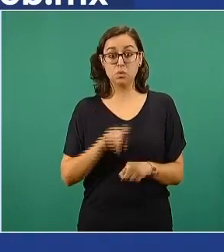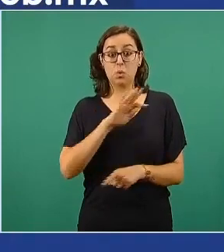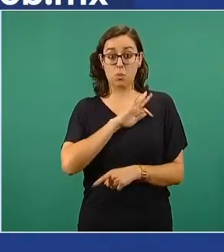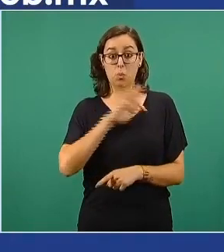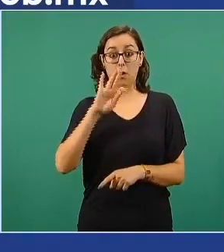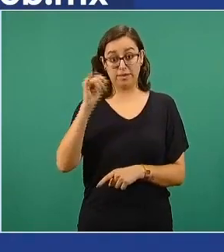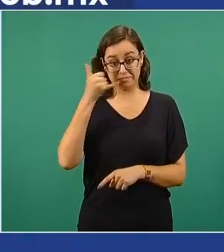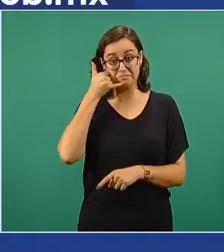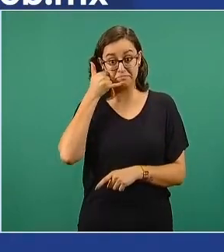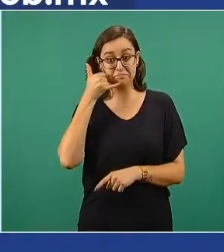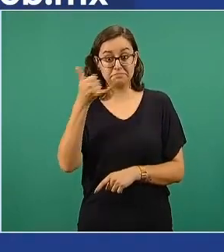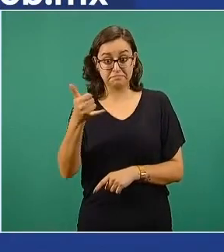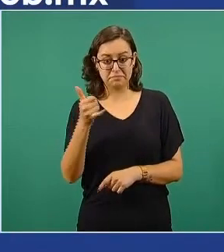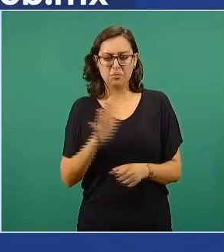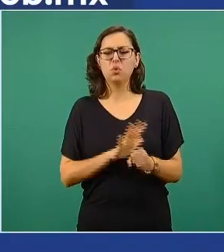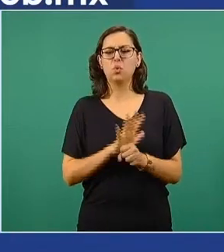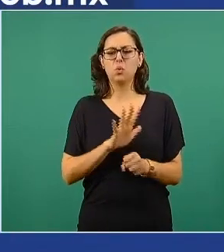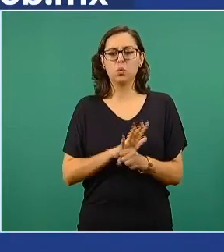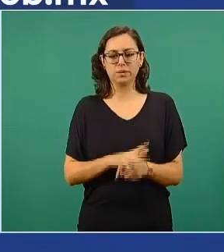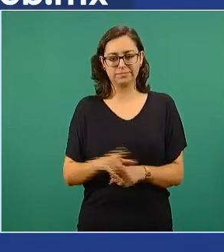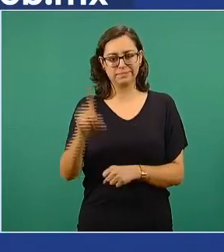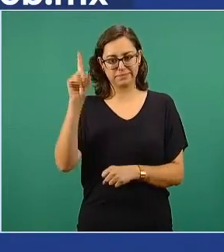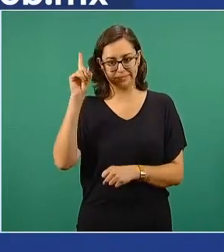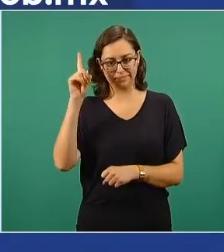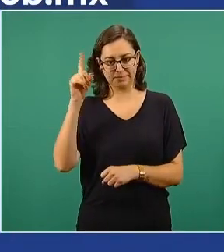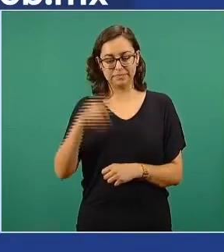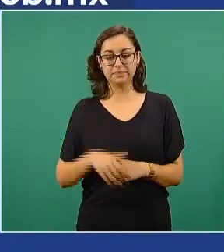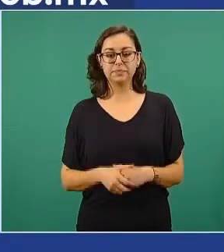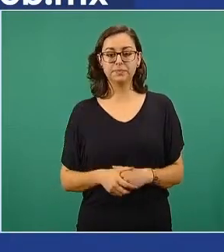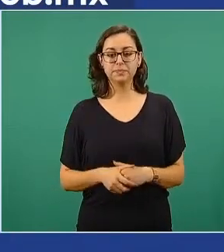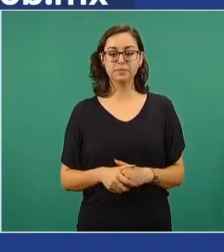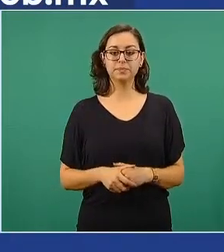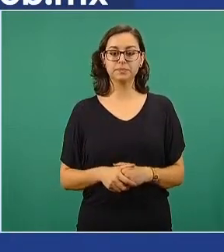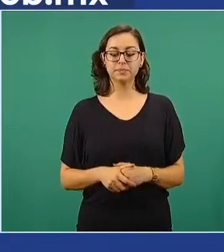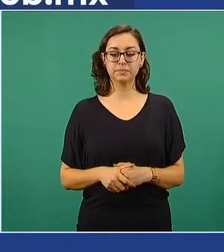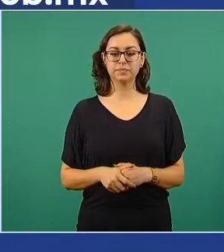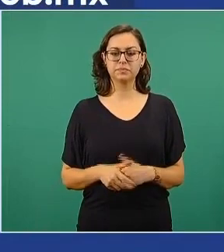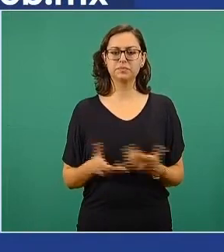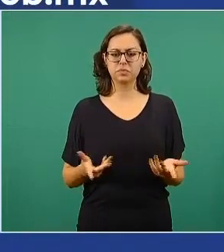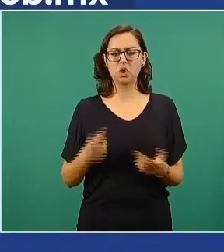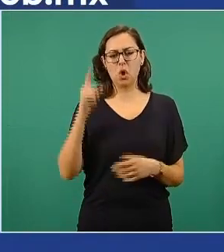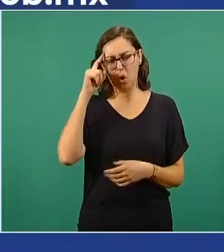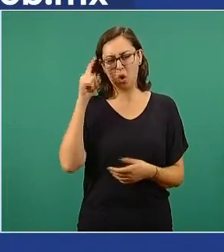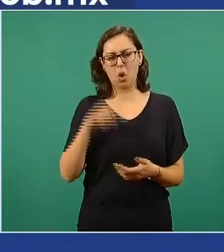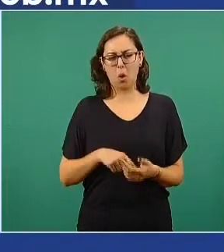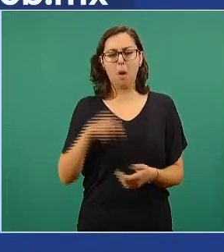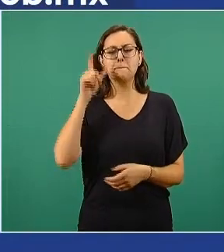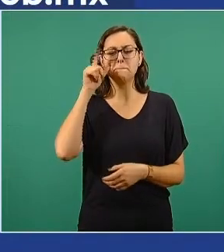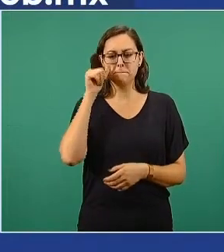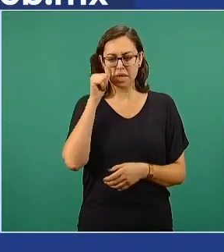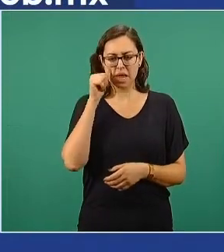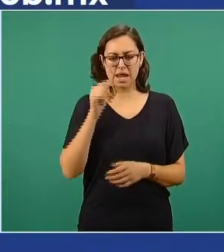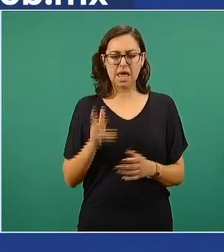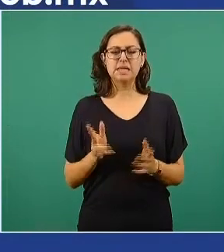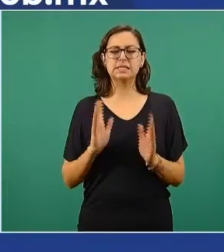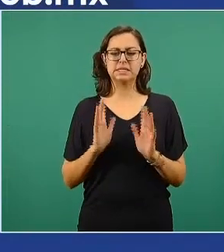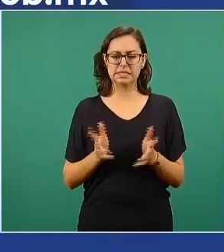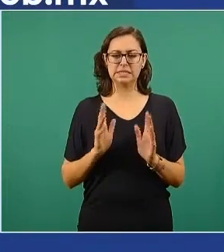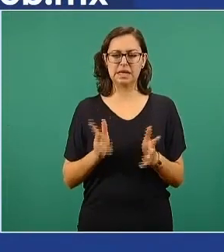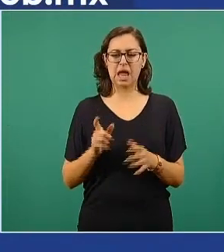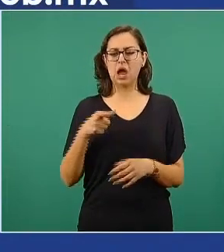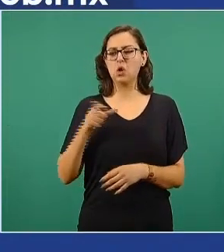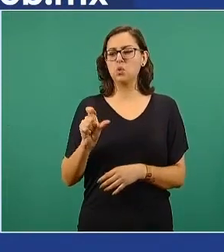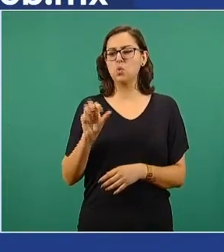36 84 03 70. Yo creo que para mañana vamos a poner aquí también el QR del nuevo